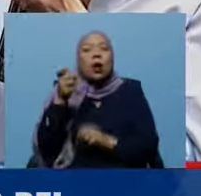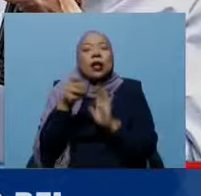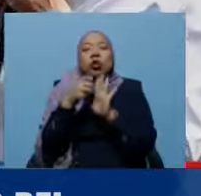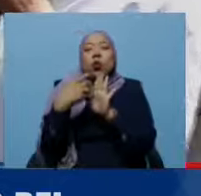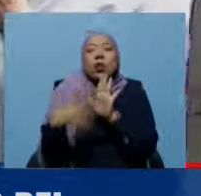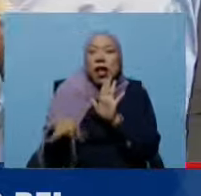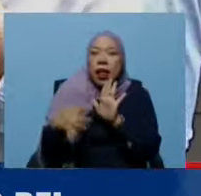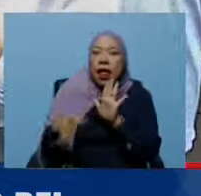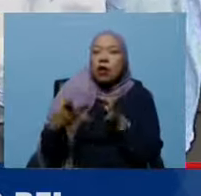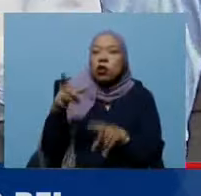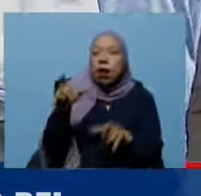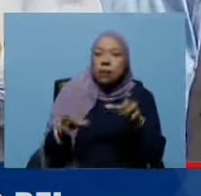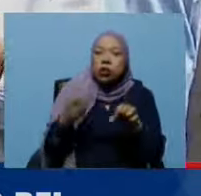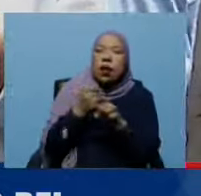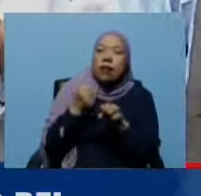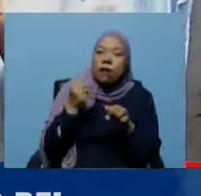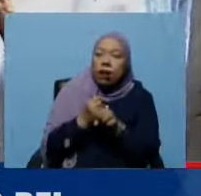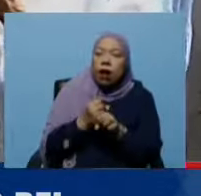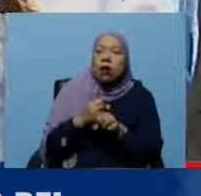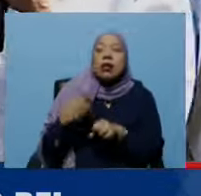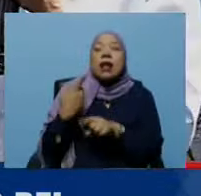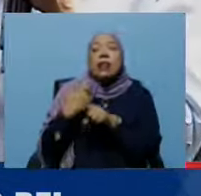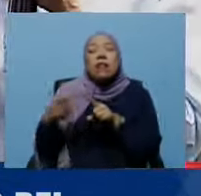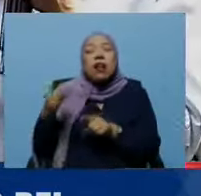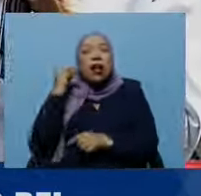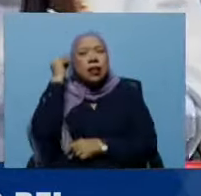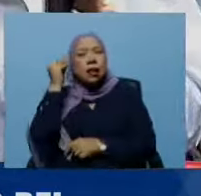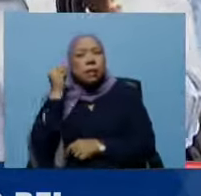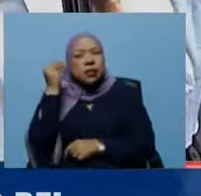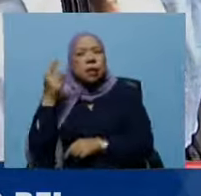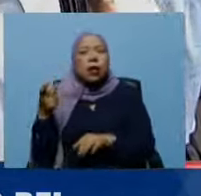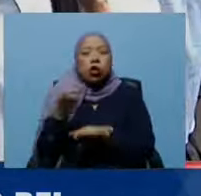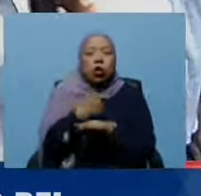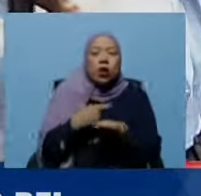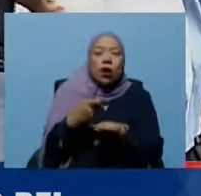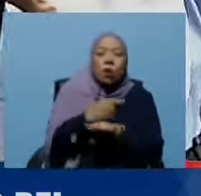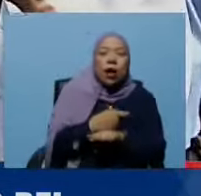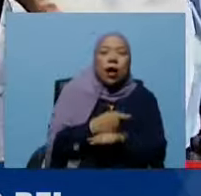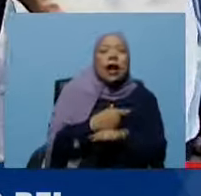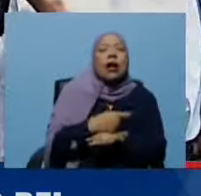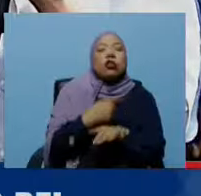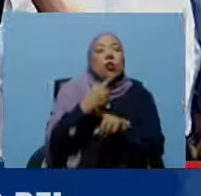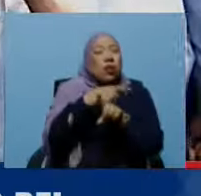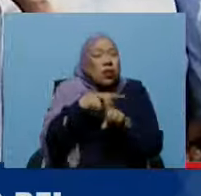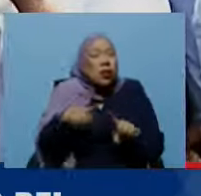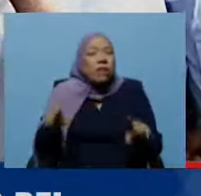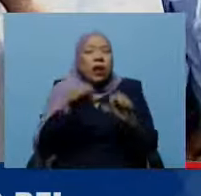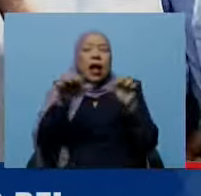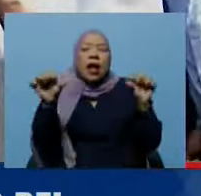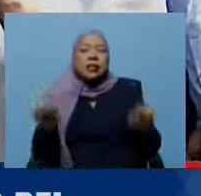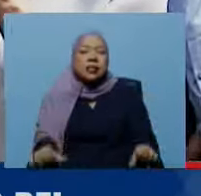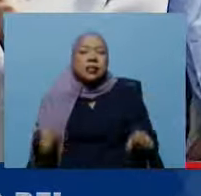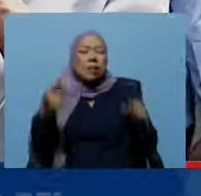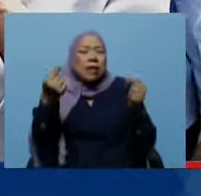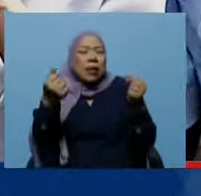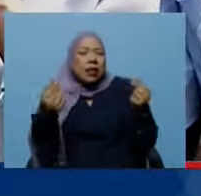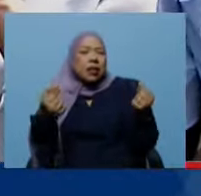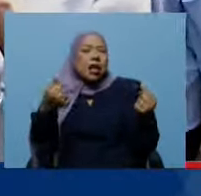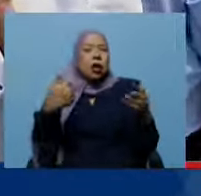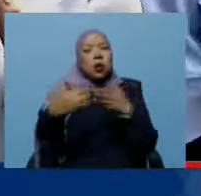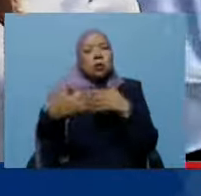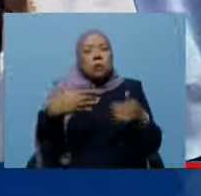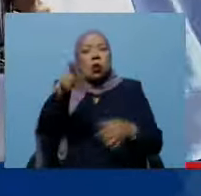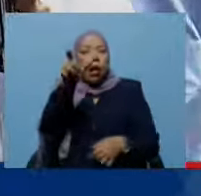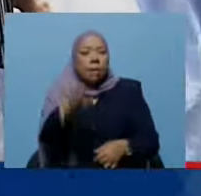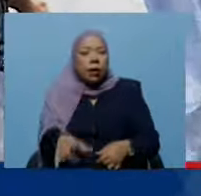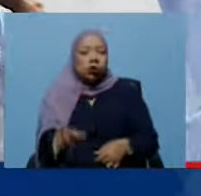impulso productivo en un modelo de gestión distinto, un modelo que se aparte del modelo capitalista y construya verdaderamente un modelo